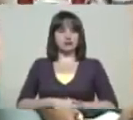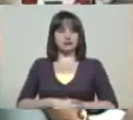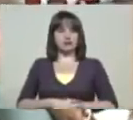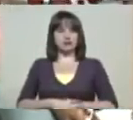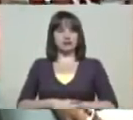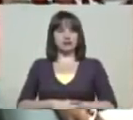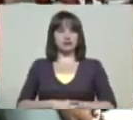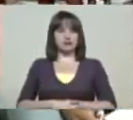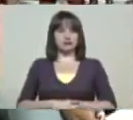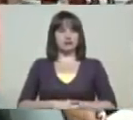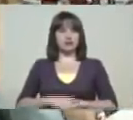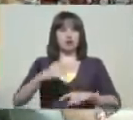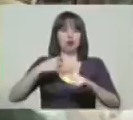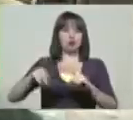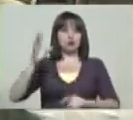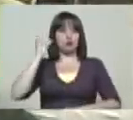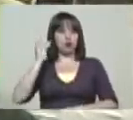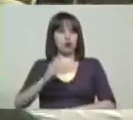Compañera Yelitze.